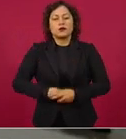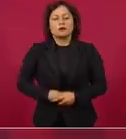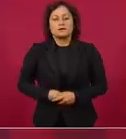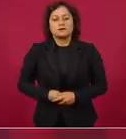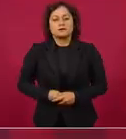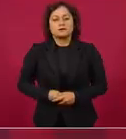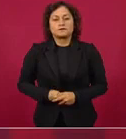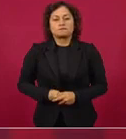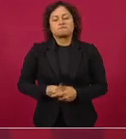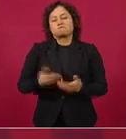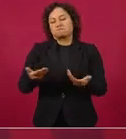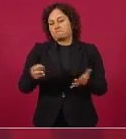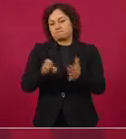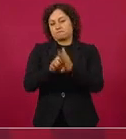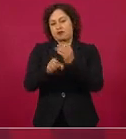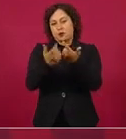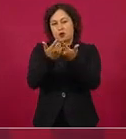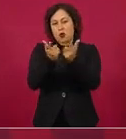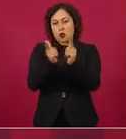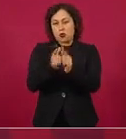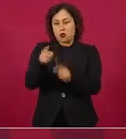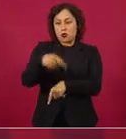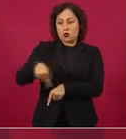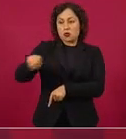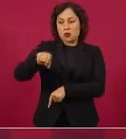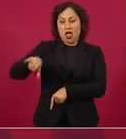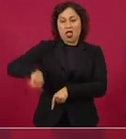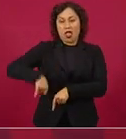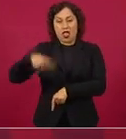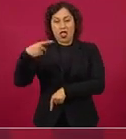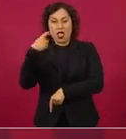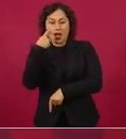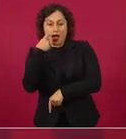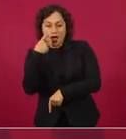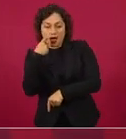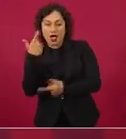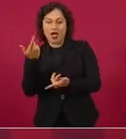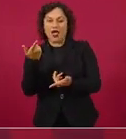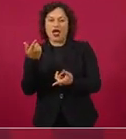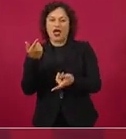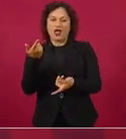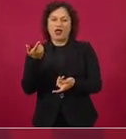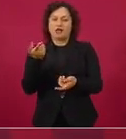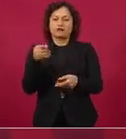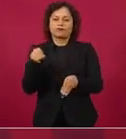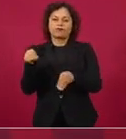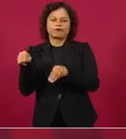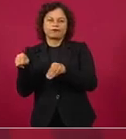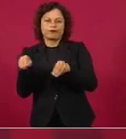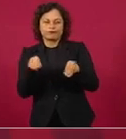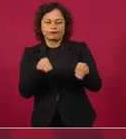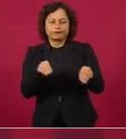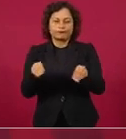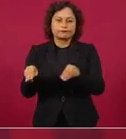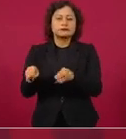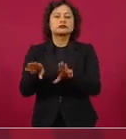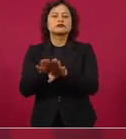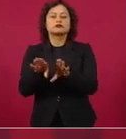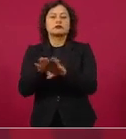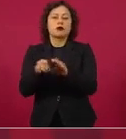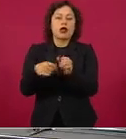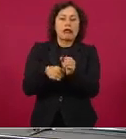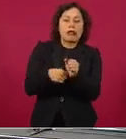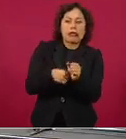cómo los grupos de intereses creados se mueven de manera